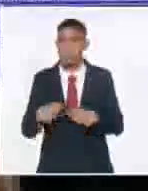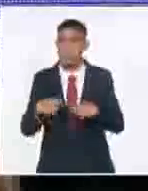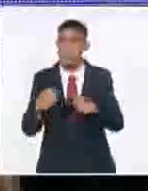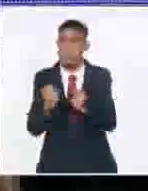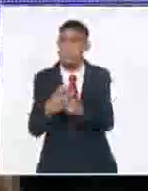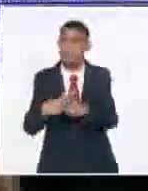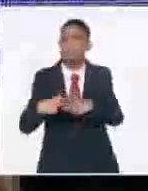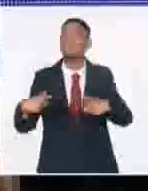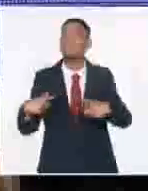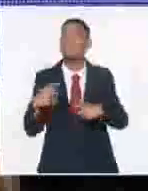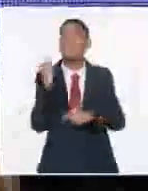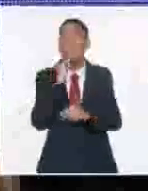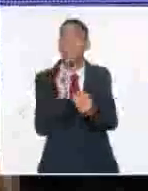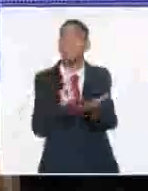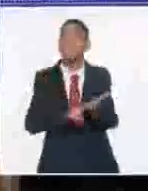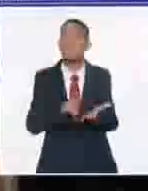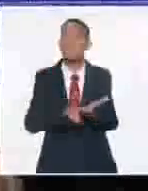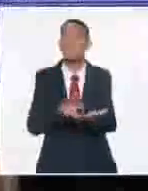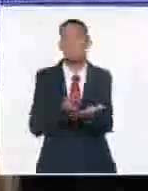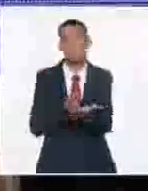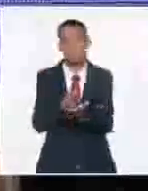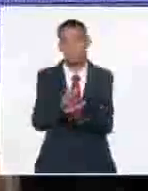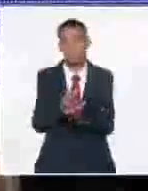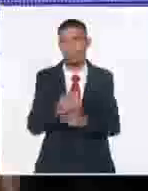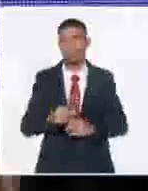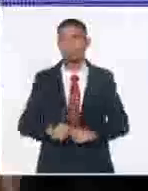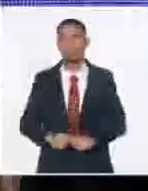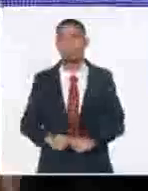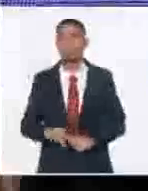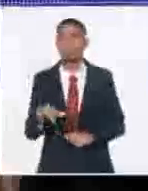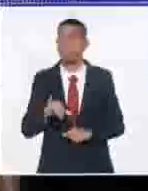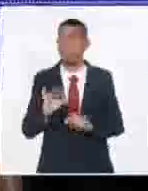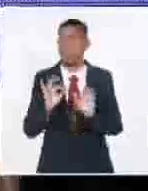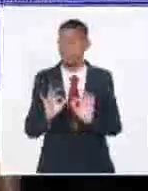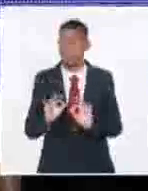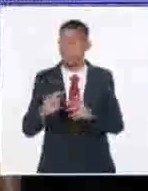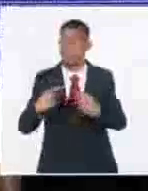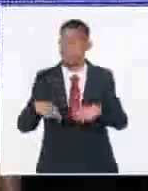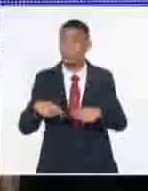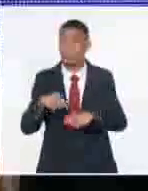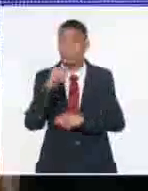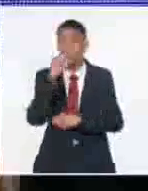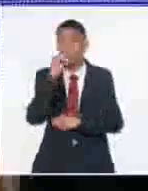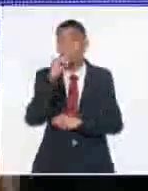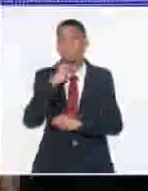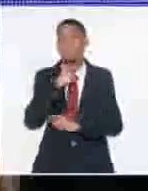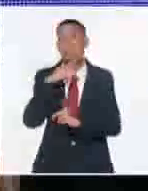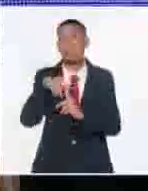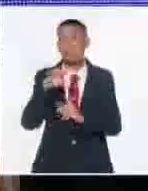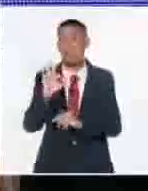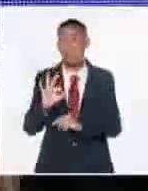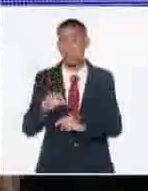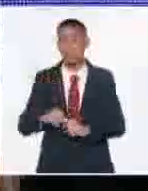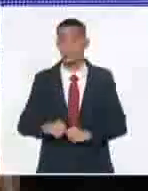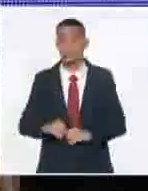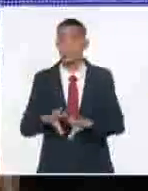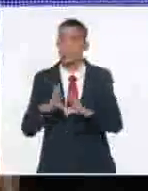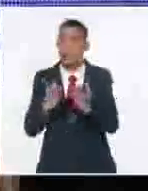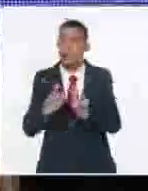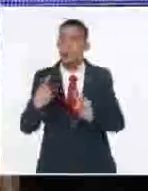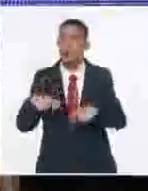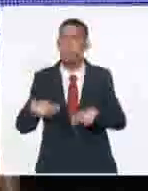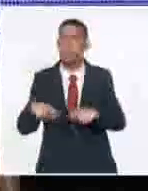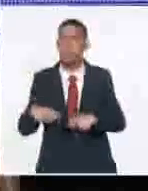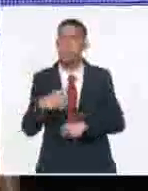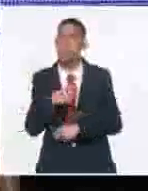miembros permanentes y en el camino hacia la eliminación del derecho a veto, con todos los derechos que tienen hoy